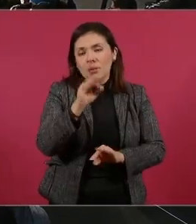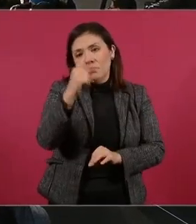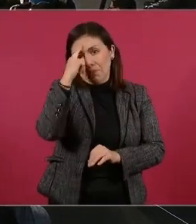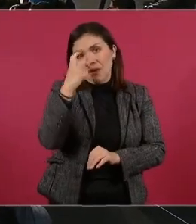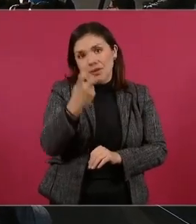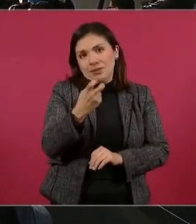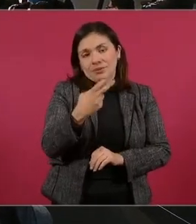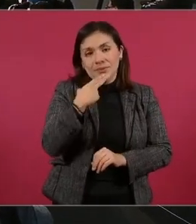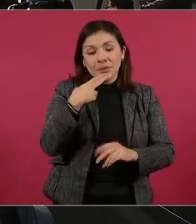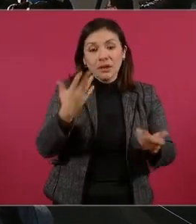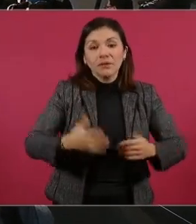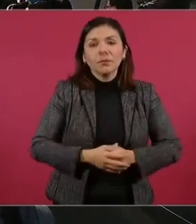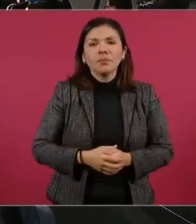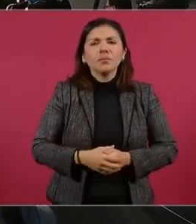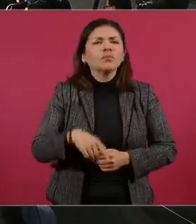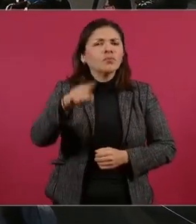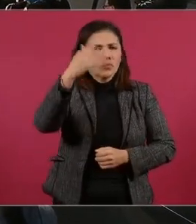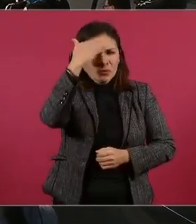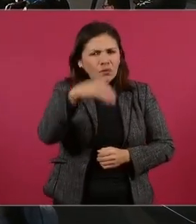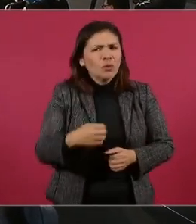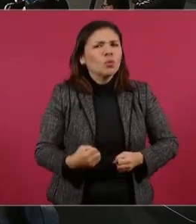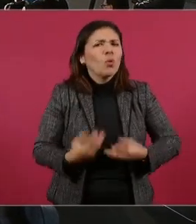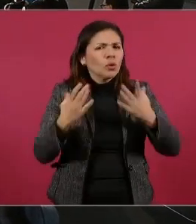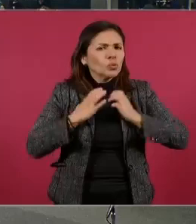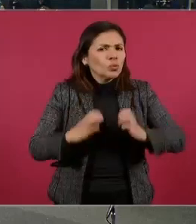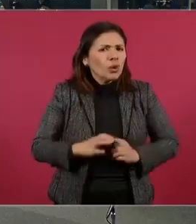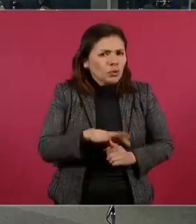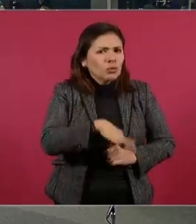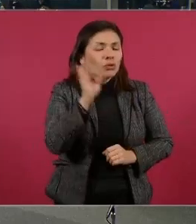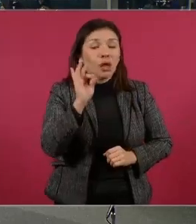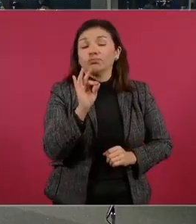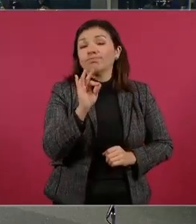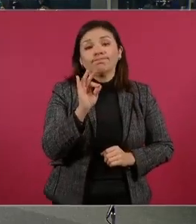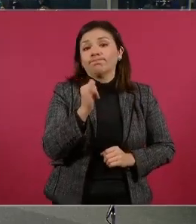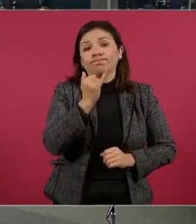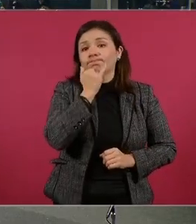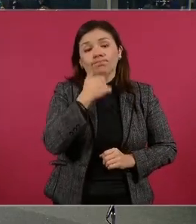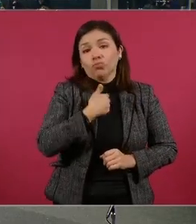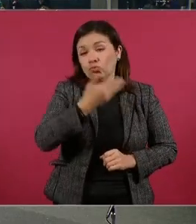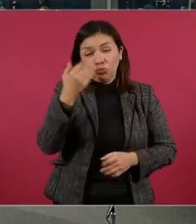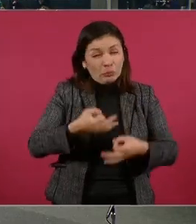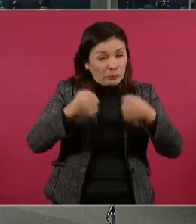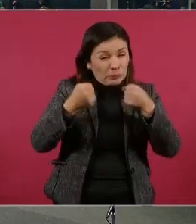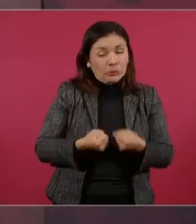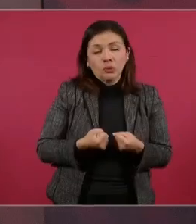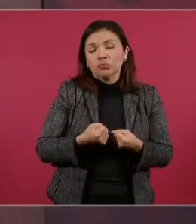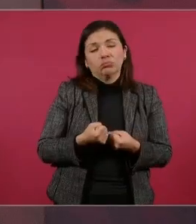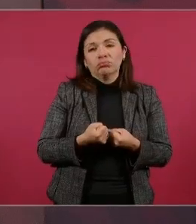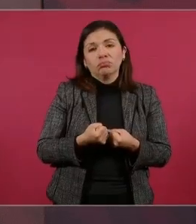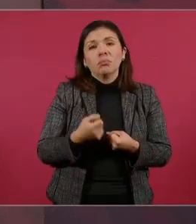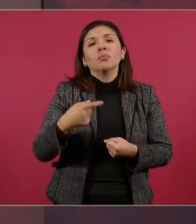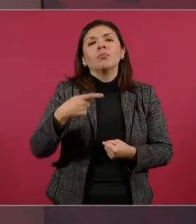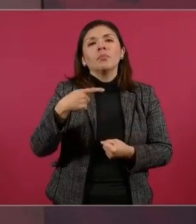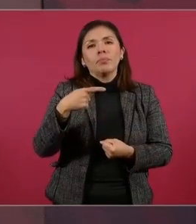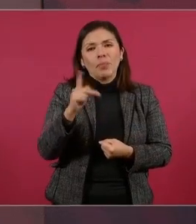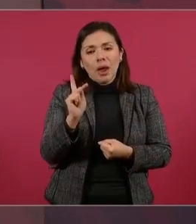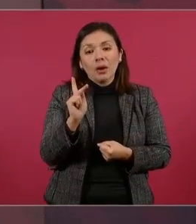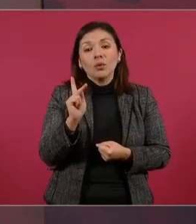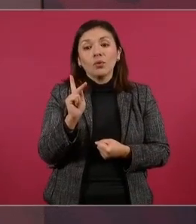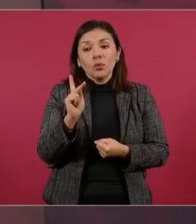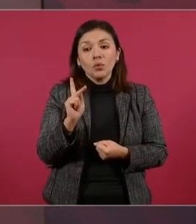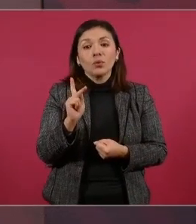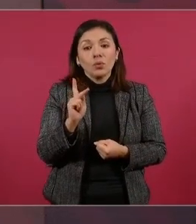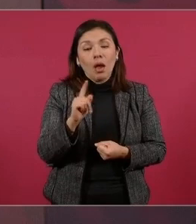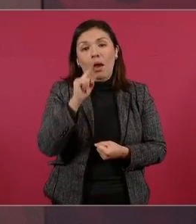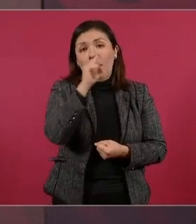propósito y usted sabe Cuántos cuerpos no tengo exactamente el dato pero este